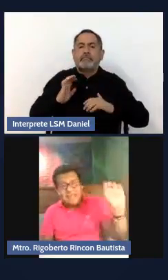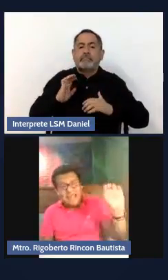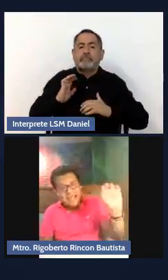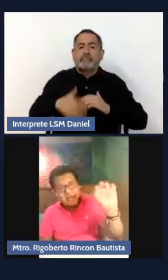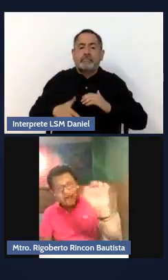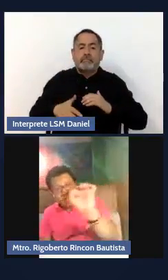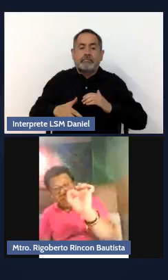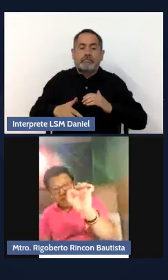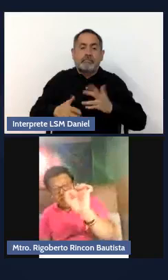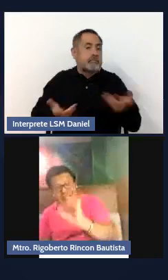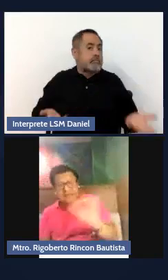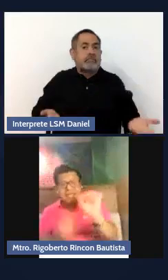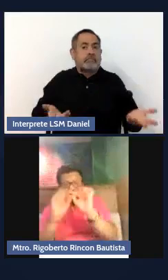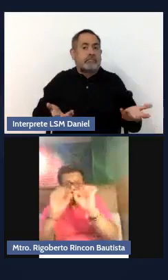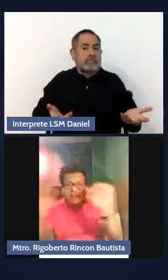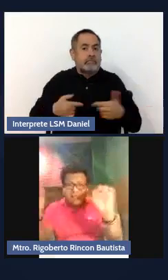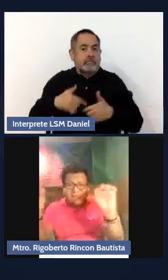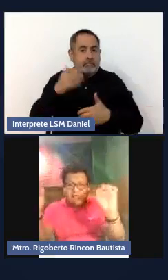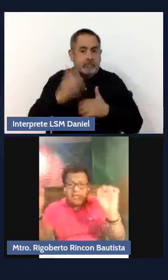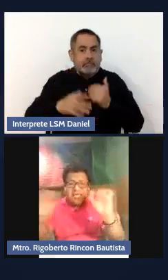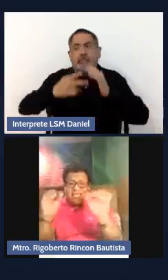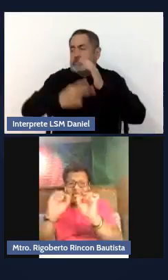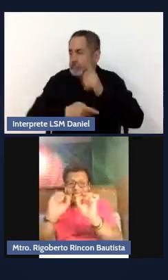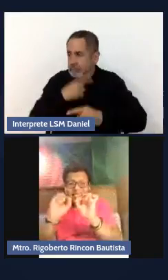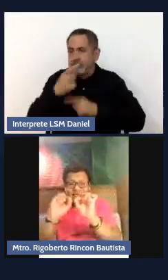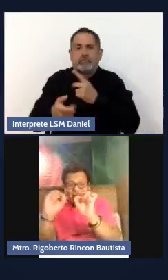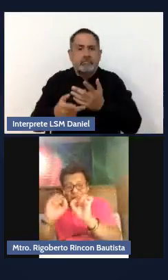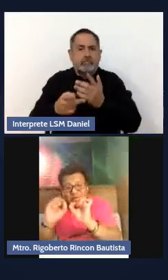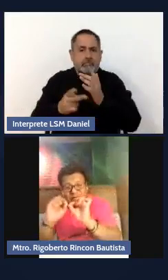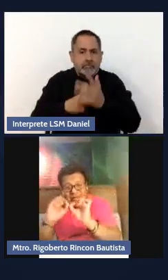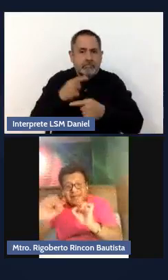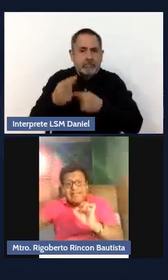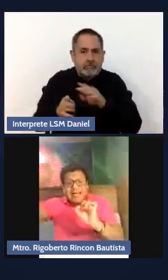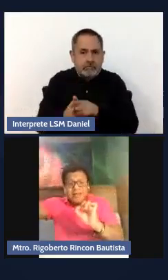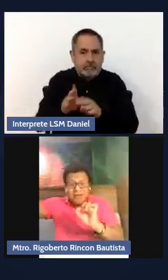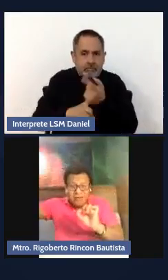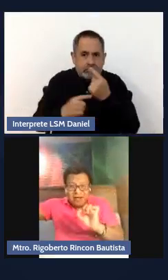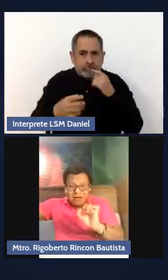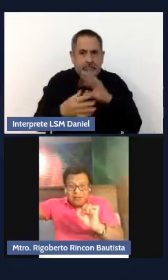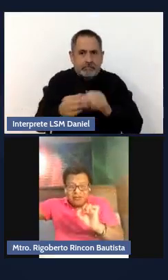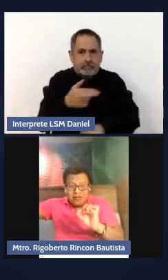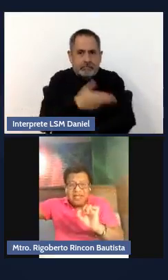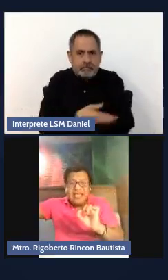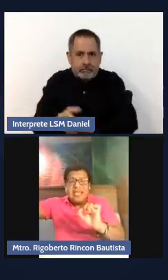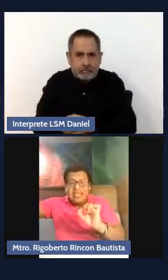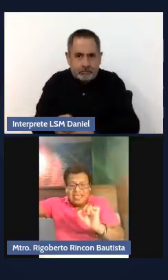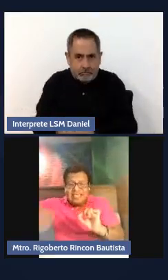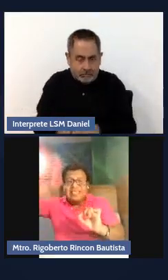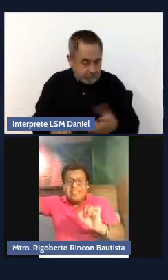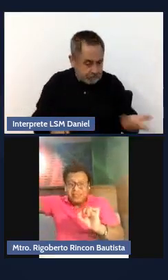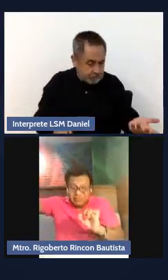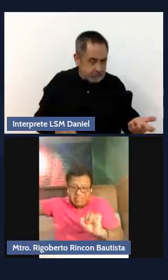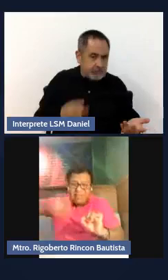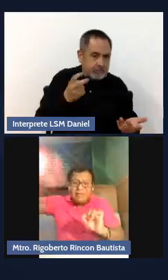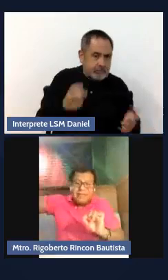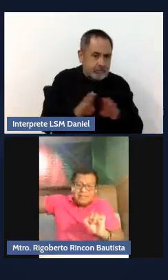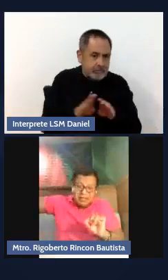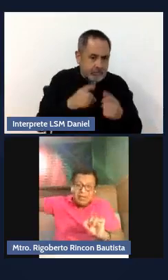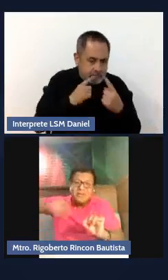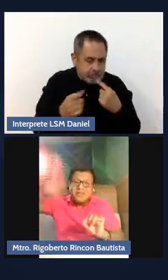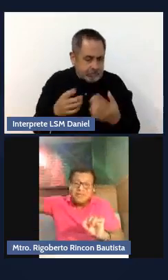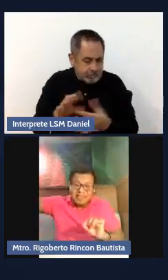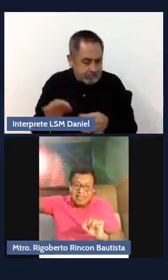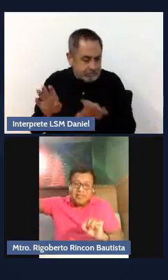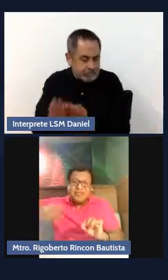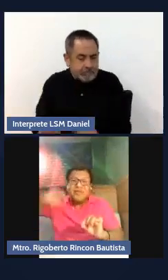punto determinado de tiempo y tienes que volver otra vez a volver a consumir. Y es así sucesivamente como se va dando